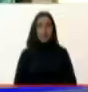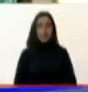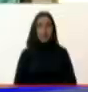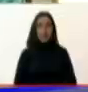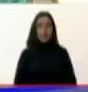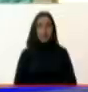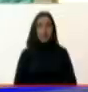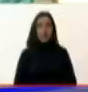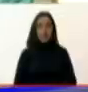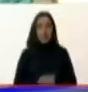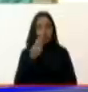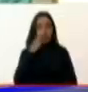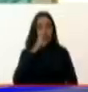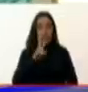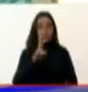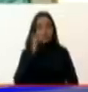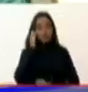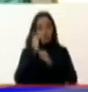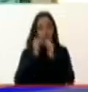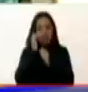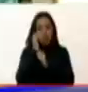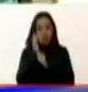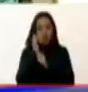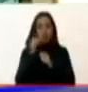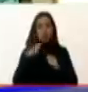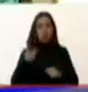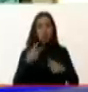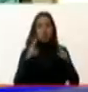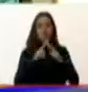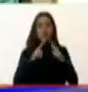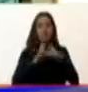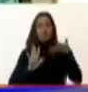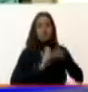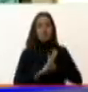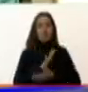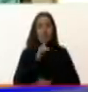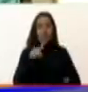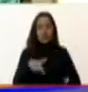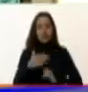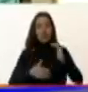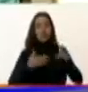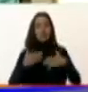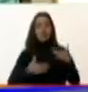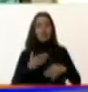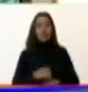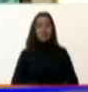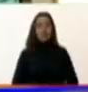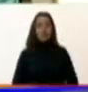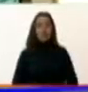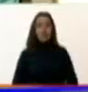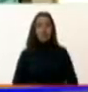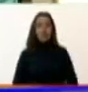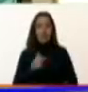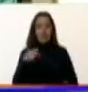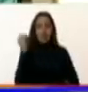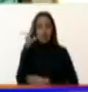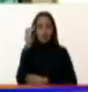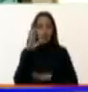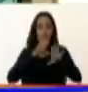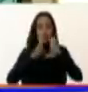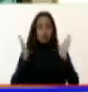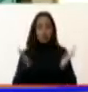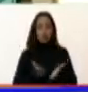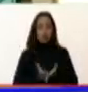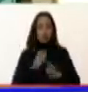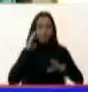a través de este video, conozca lo que ha sido esta jornada de este Congreso Mundial